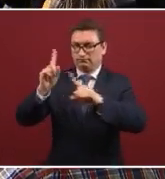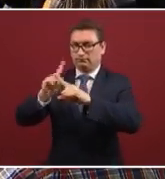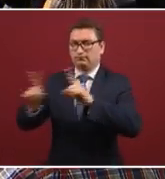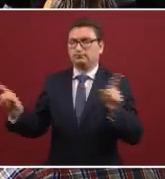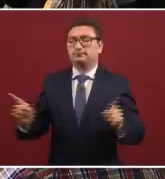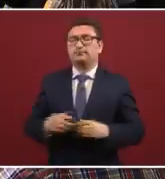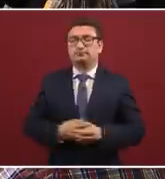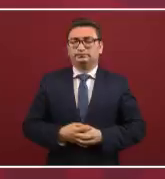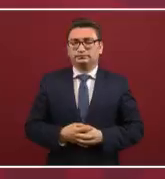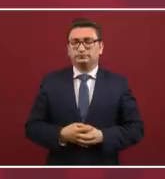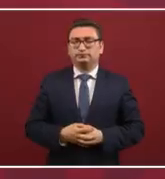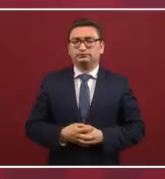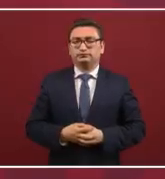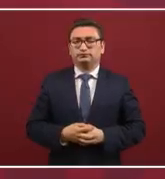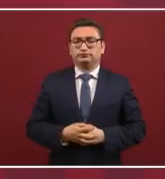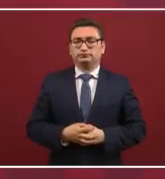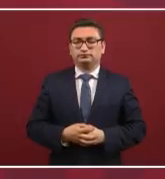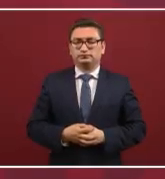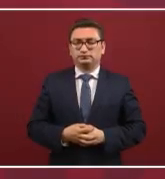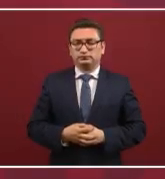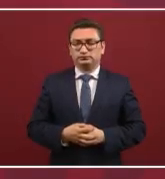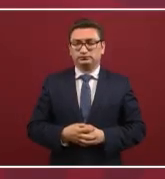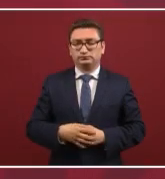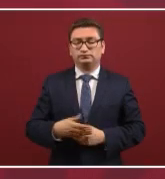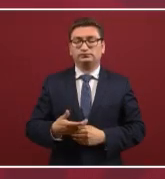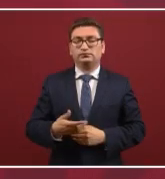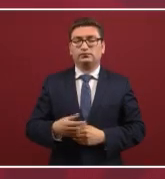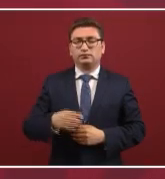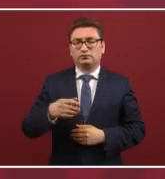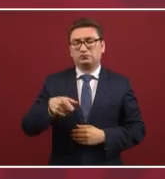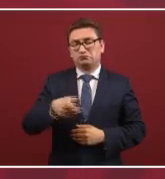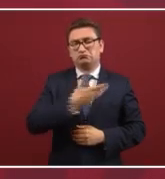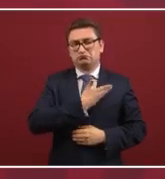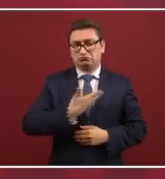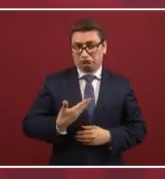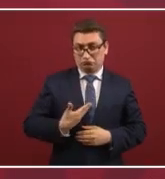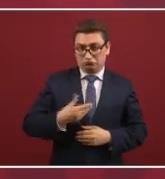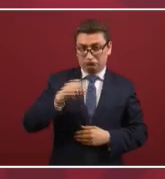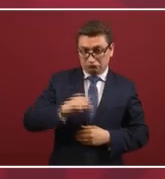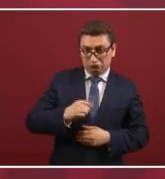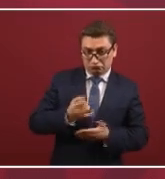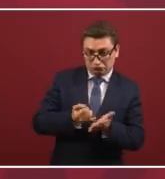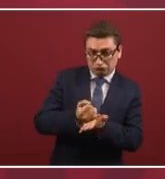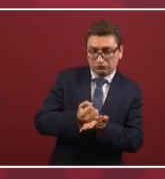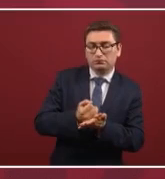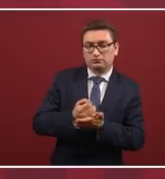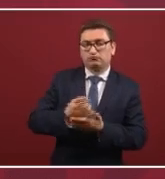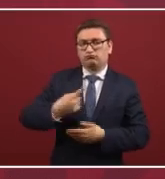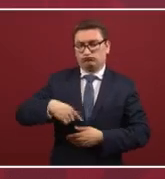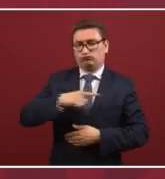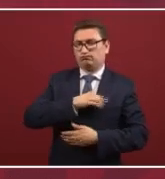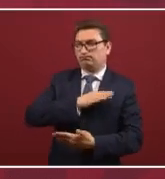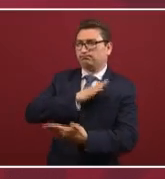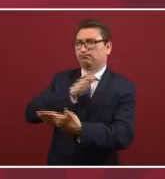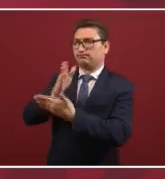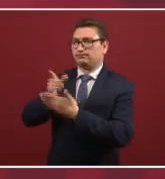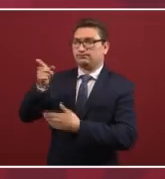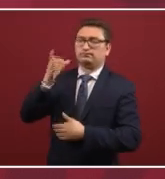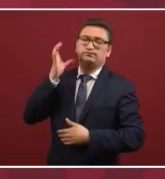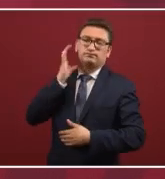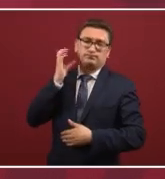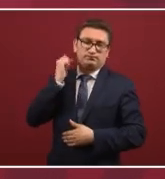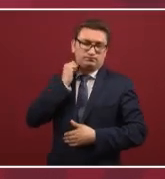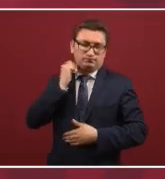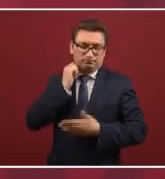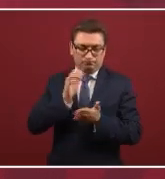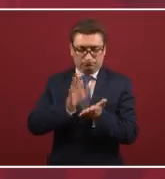República, nosotros estaremos el día de hoy ante el Senado de la República para entregar los textos completos,